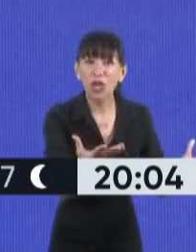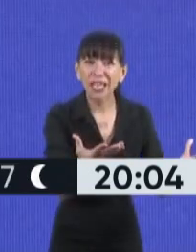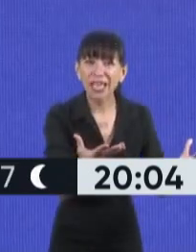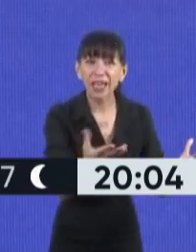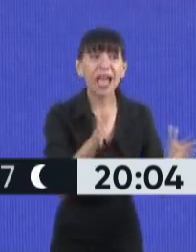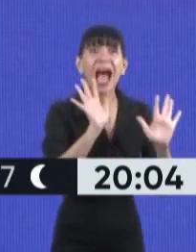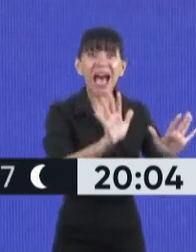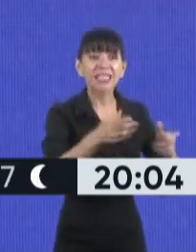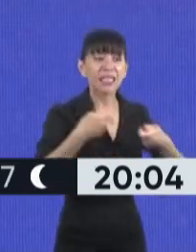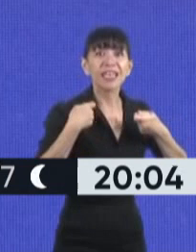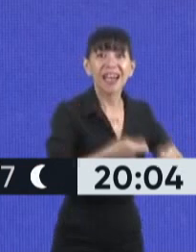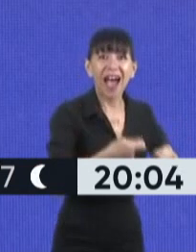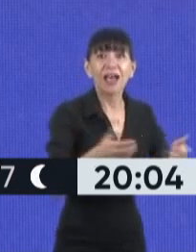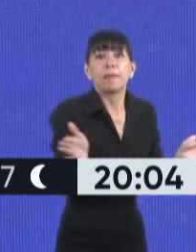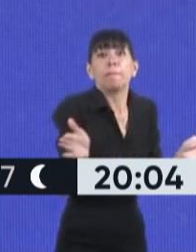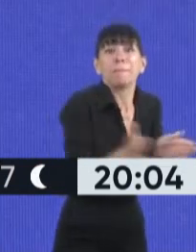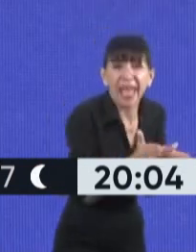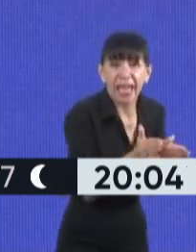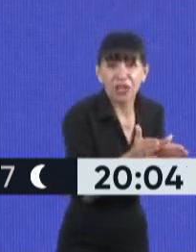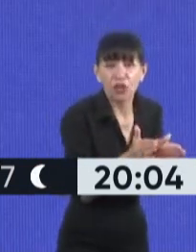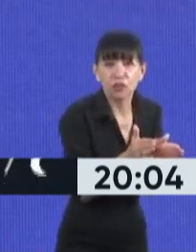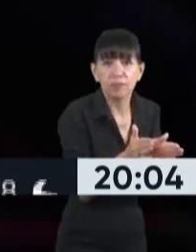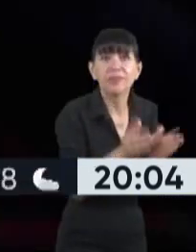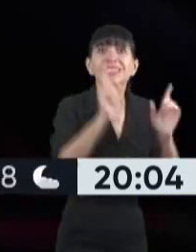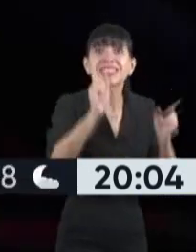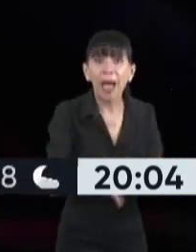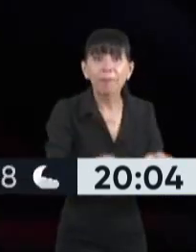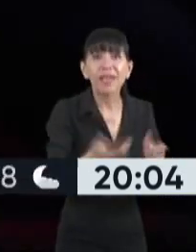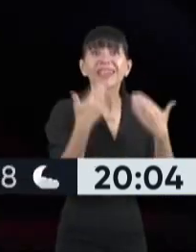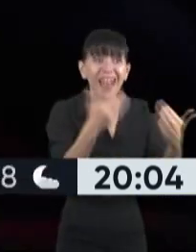los fletes, y viene toda la producción del norte del país.